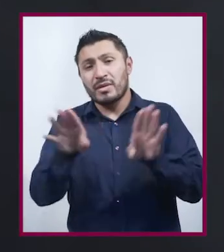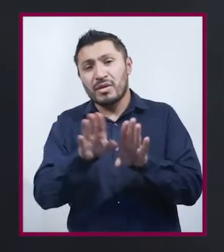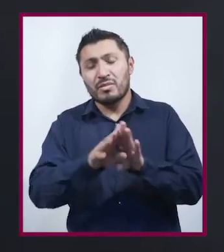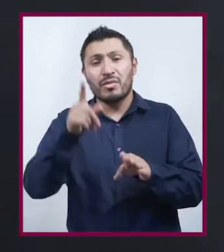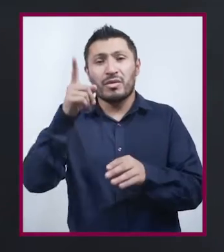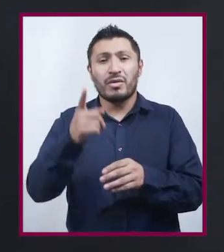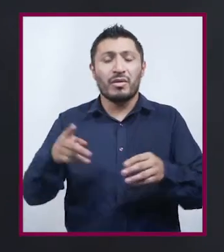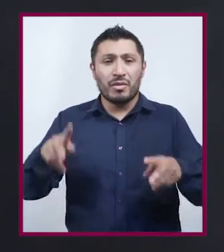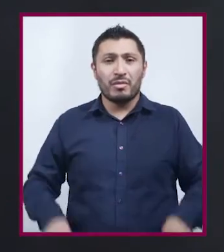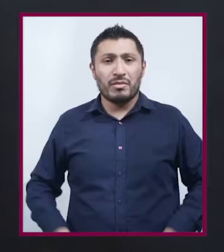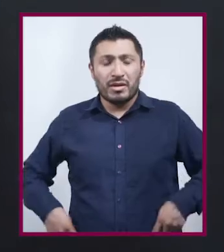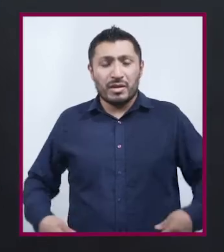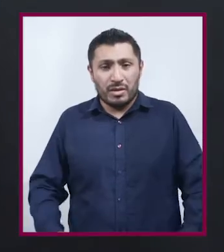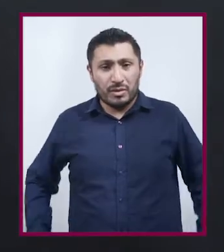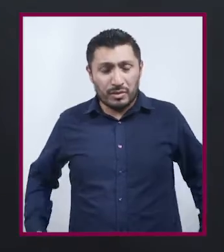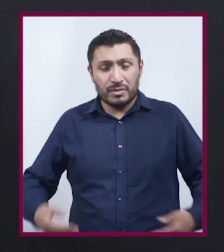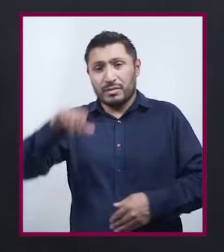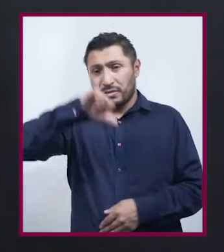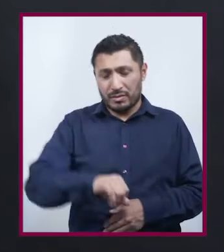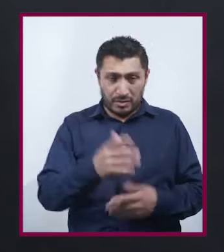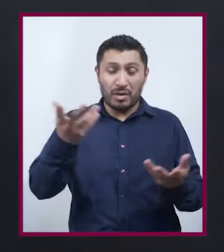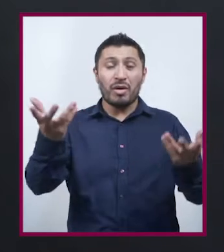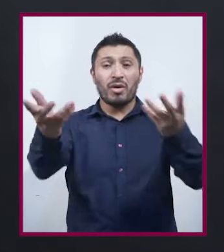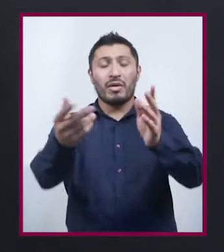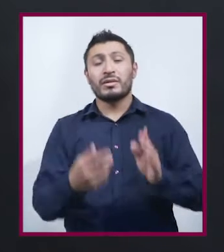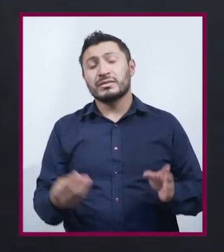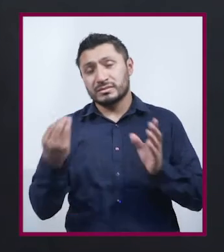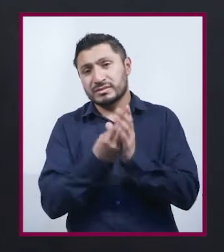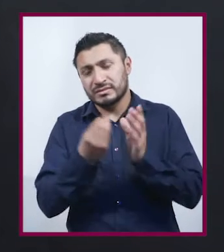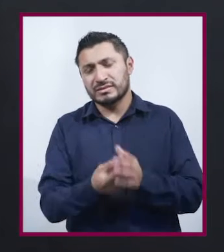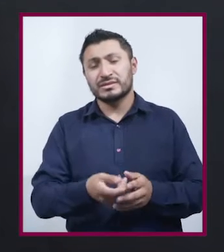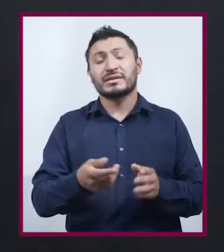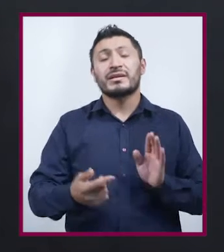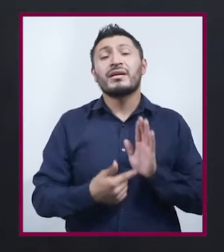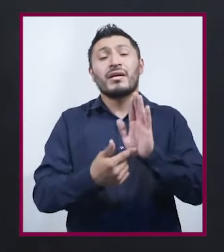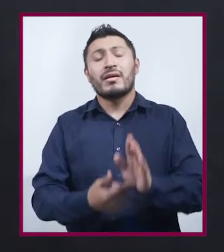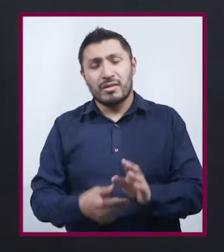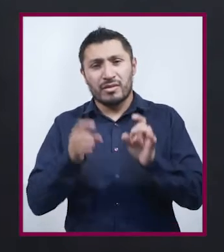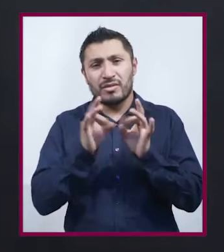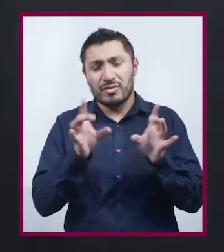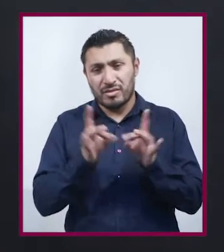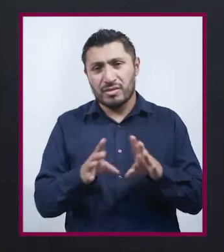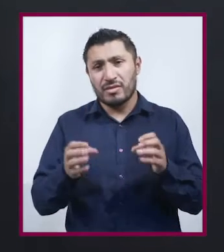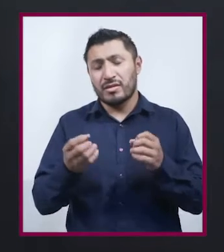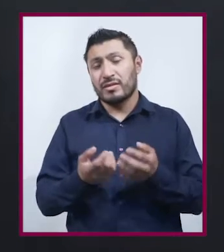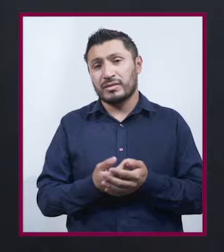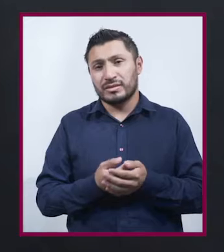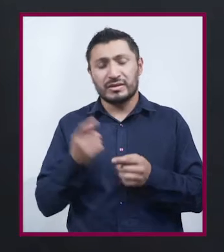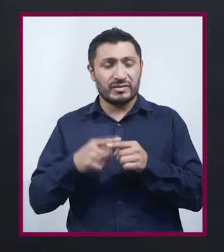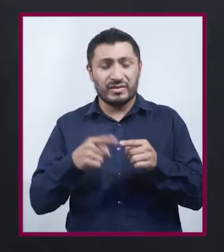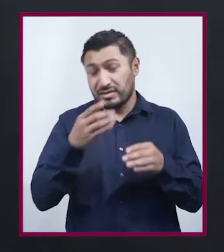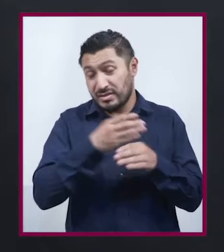ser un pantalón corto. En el programa de hoy mostraremos las implicaciones sociales y culturales que representó el uso de los